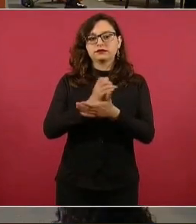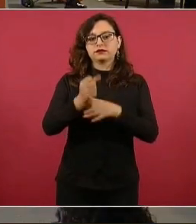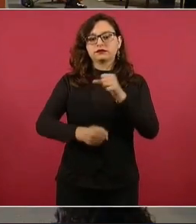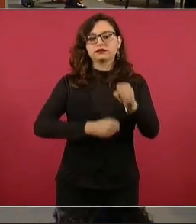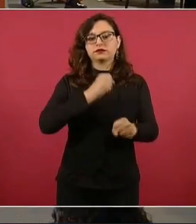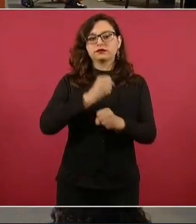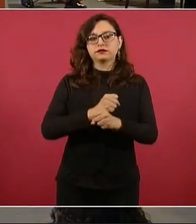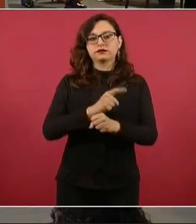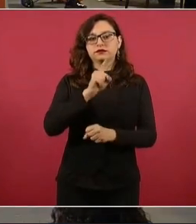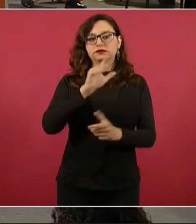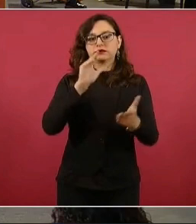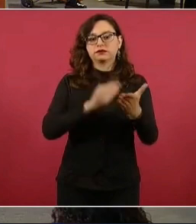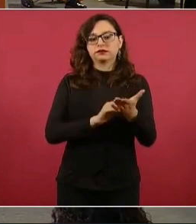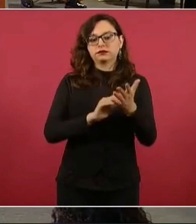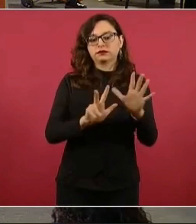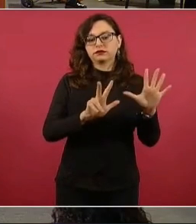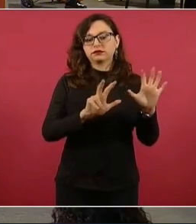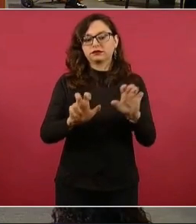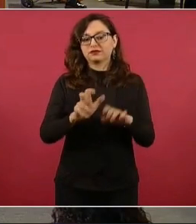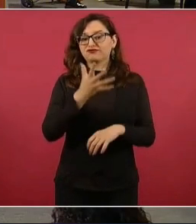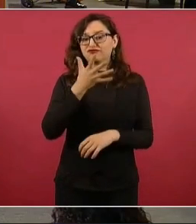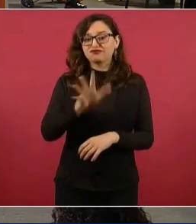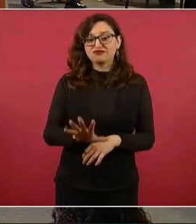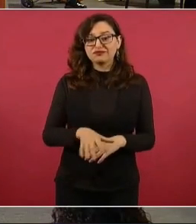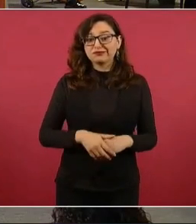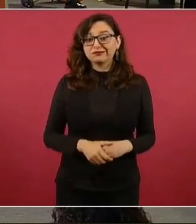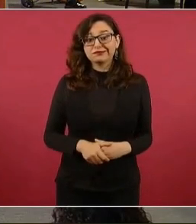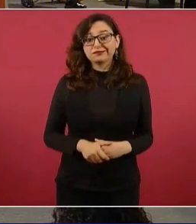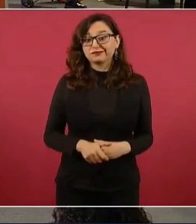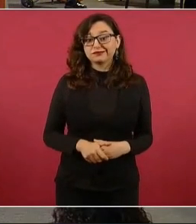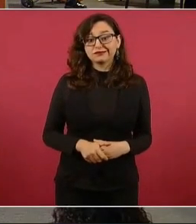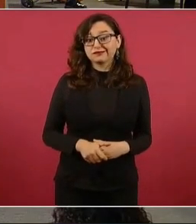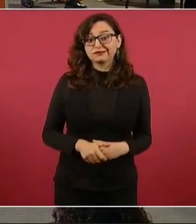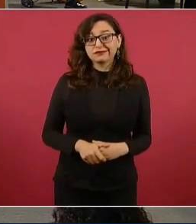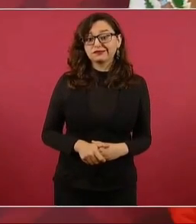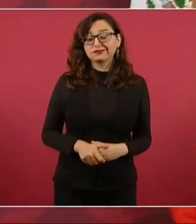en 1810. No,